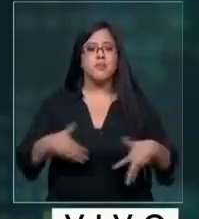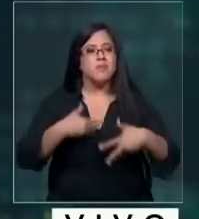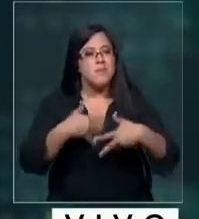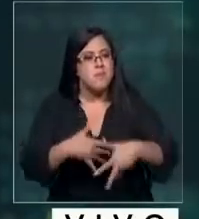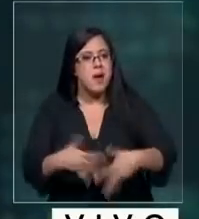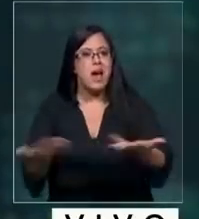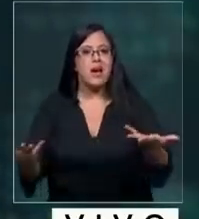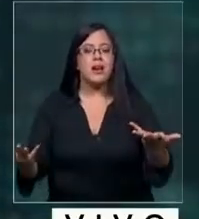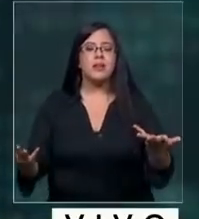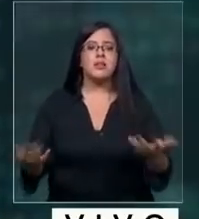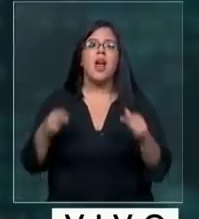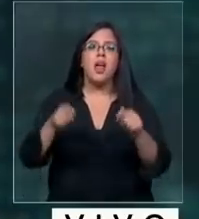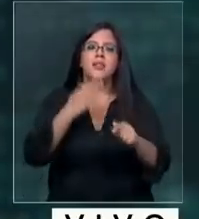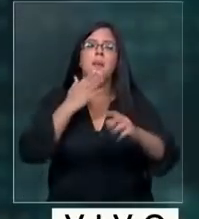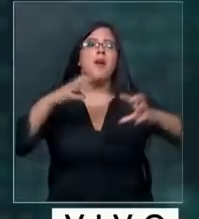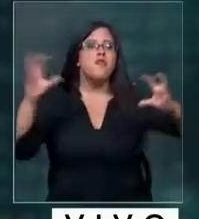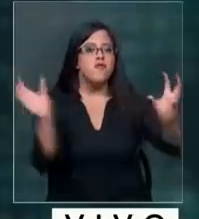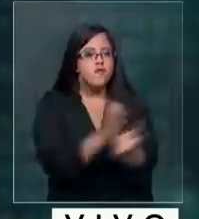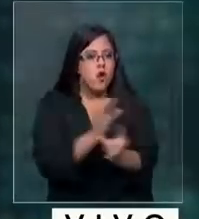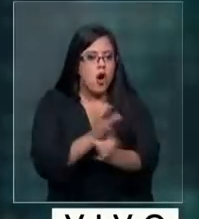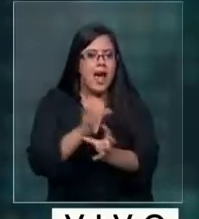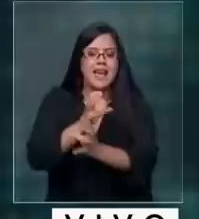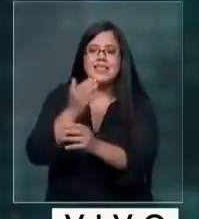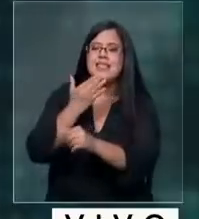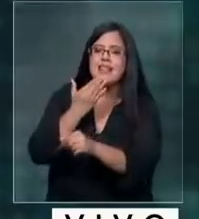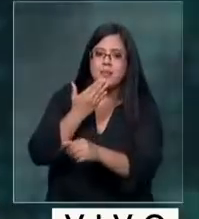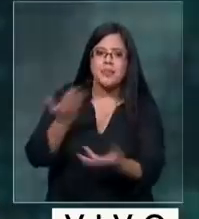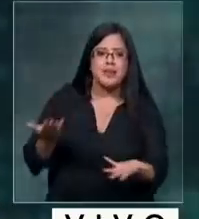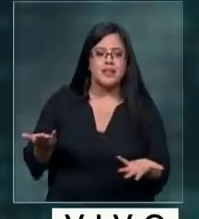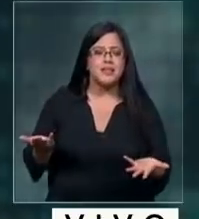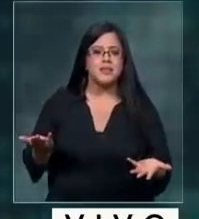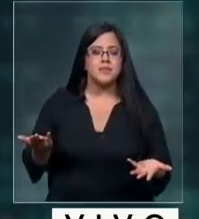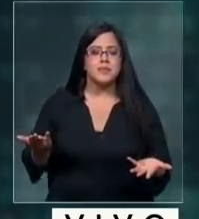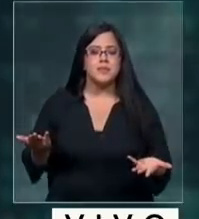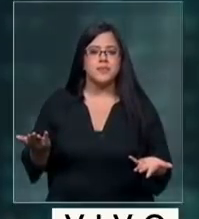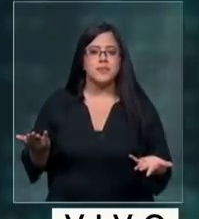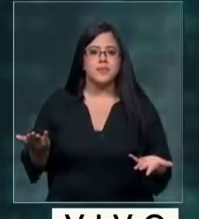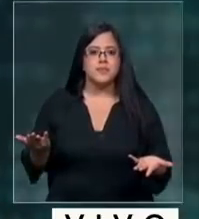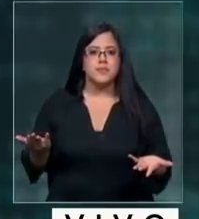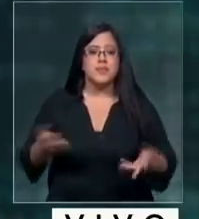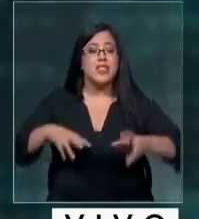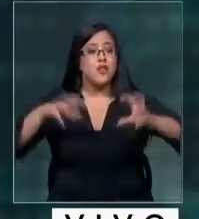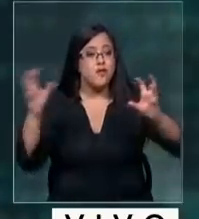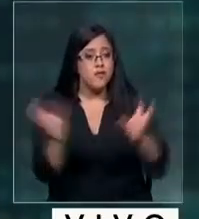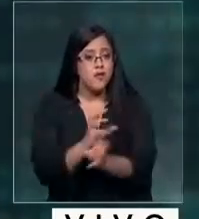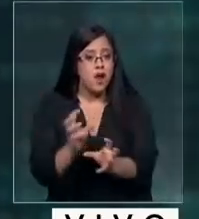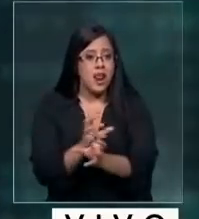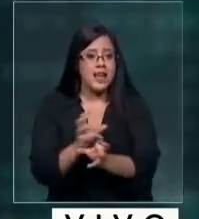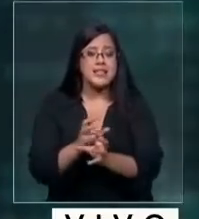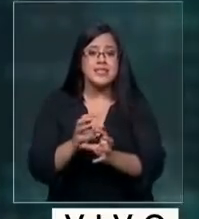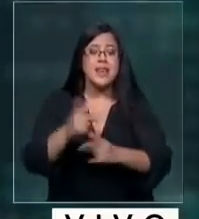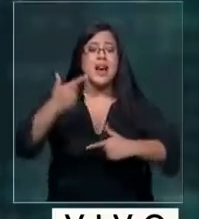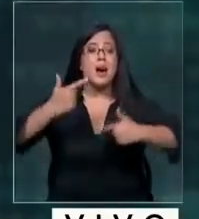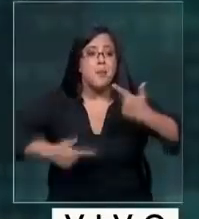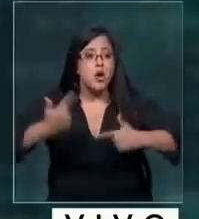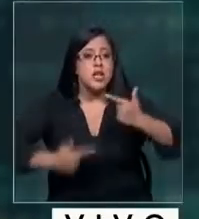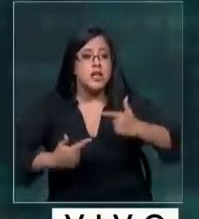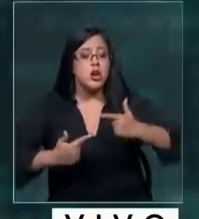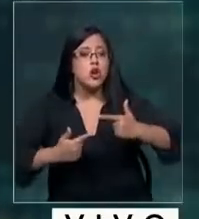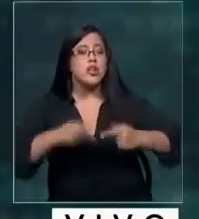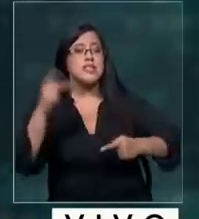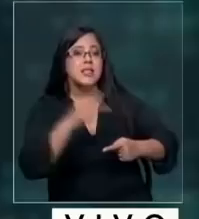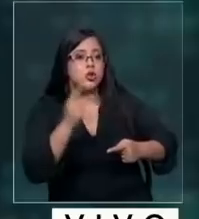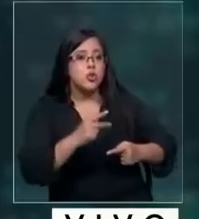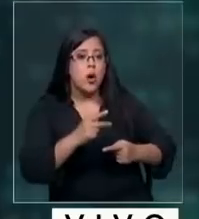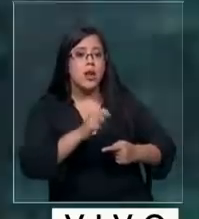con una violencia desmedida con el uso de la fuerza desmedida y sobre todo con la violencia político sexual hacia la mujer ya sea la